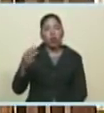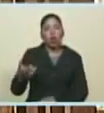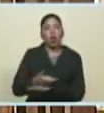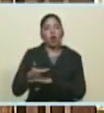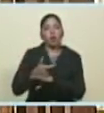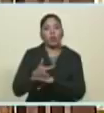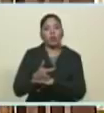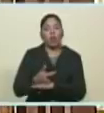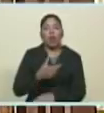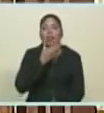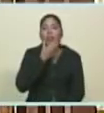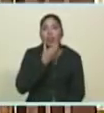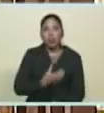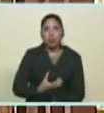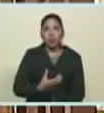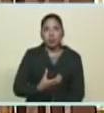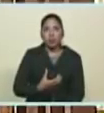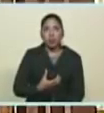Diciembre,